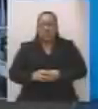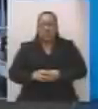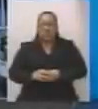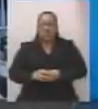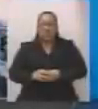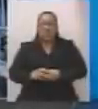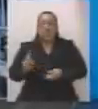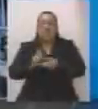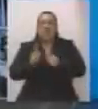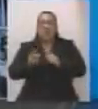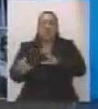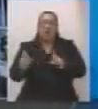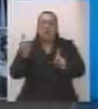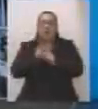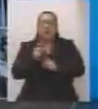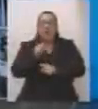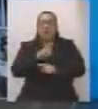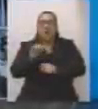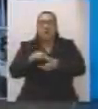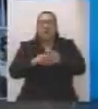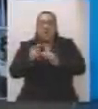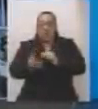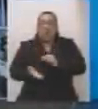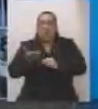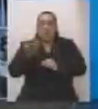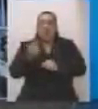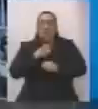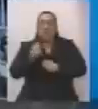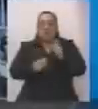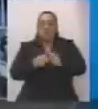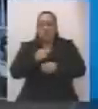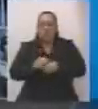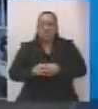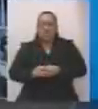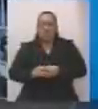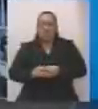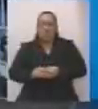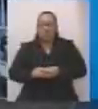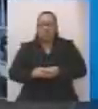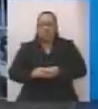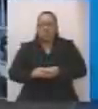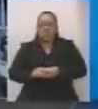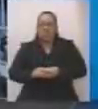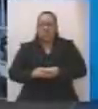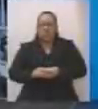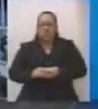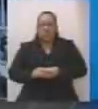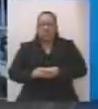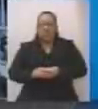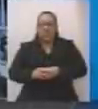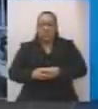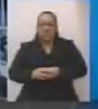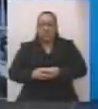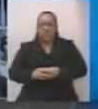El cambio hacia el arroz significa que va a haber un aumento de la demanda de trabajadores poco capacitados, y por tanto